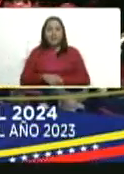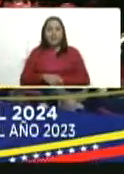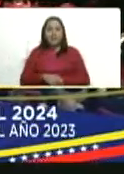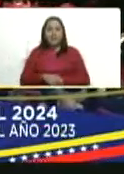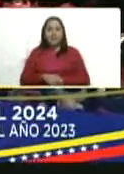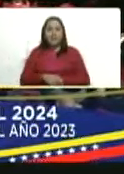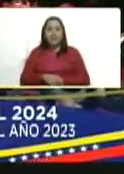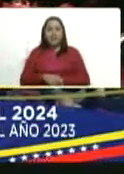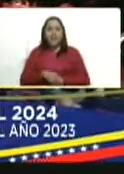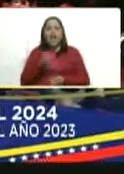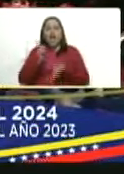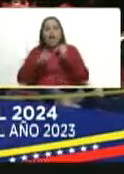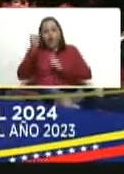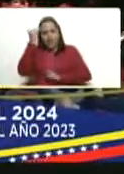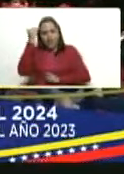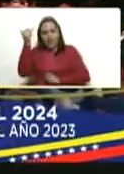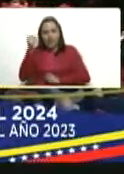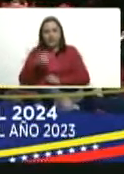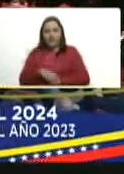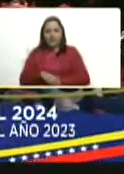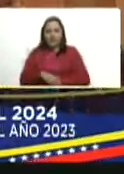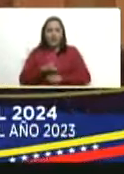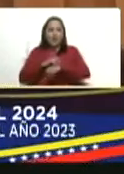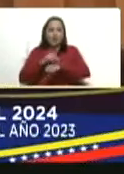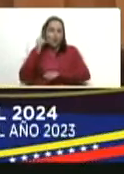Bueno, algunas ideas, doctora Beatriz Rodríguez,